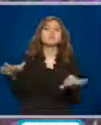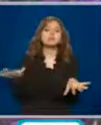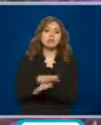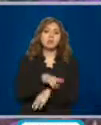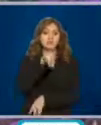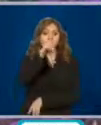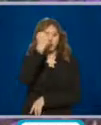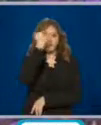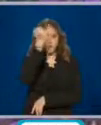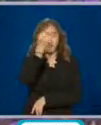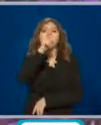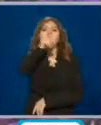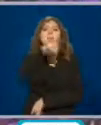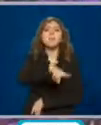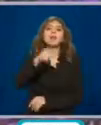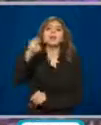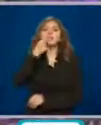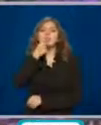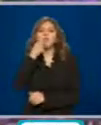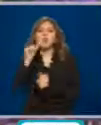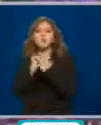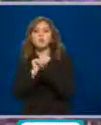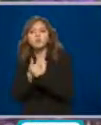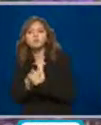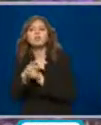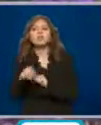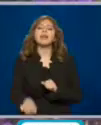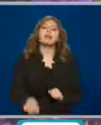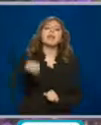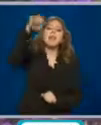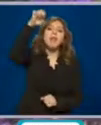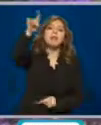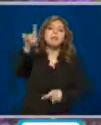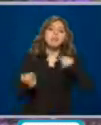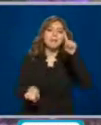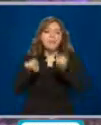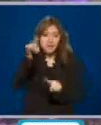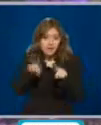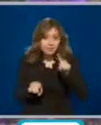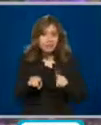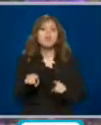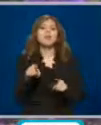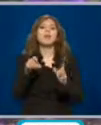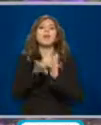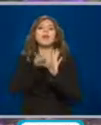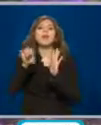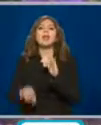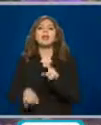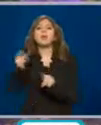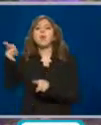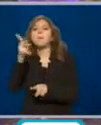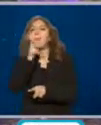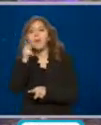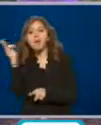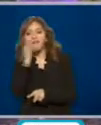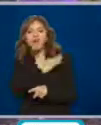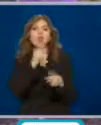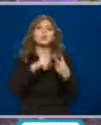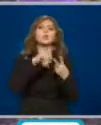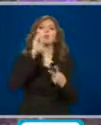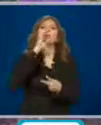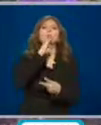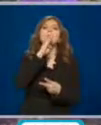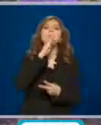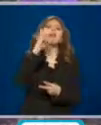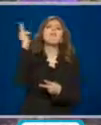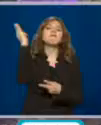los sesgos que puedan tener los hijos, también depende de la edad de los hijos, pero por ejemplo, como esta idea del padrastro o madrastra como malos, ¿no?